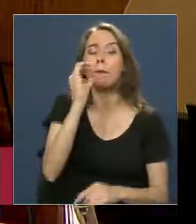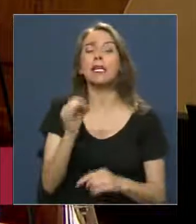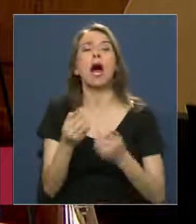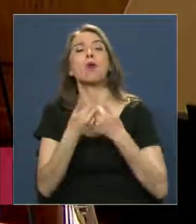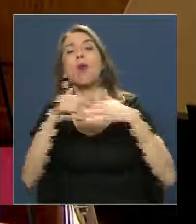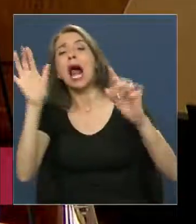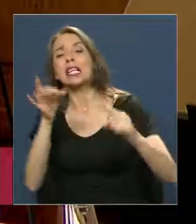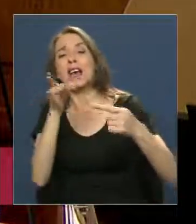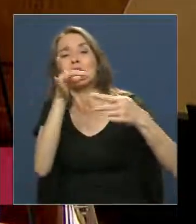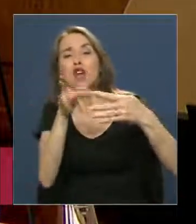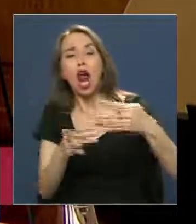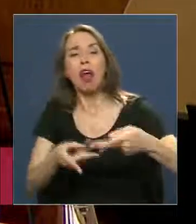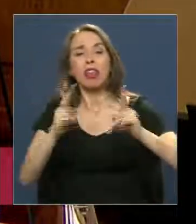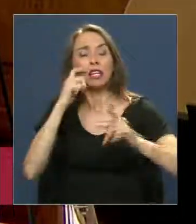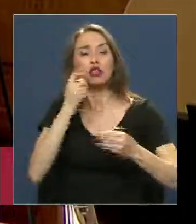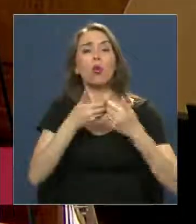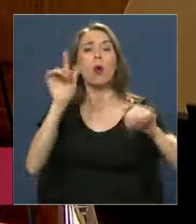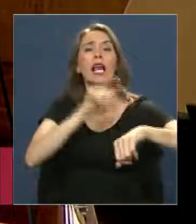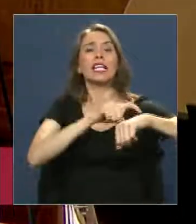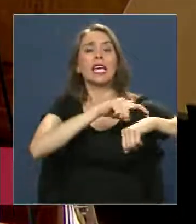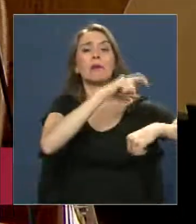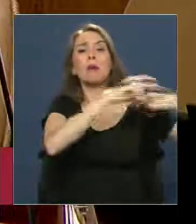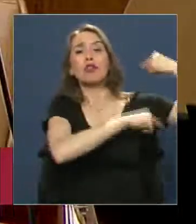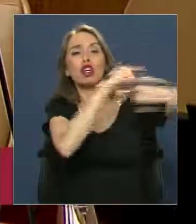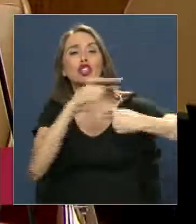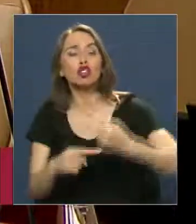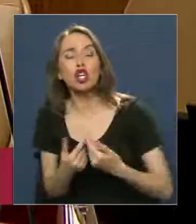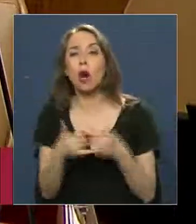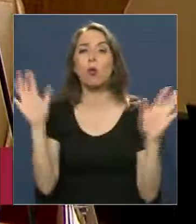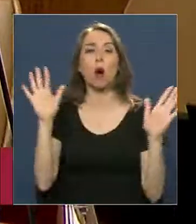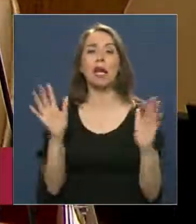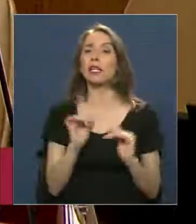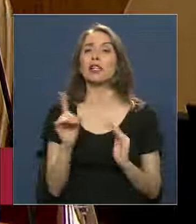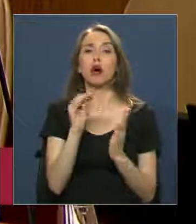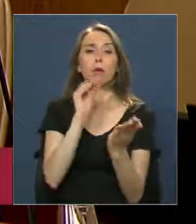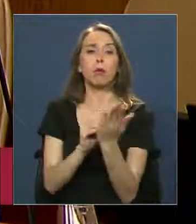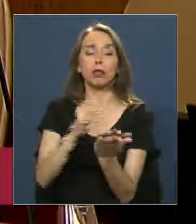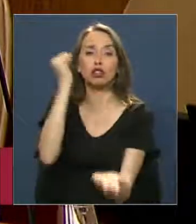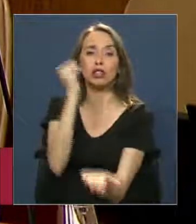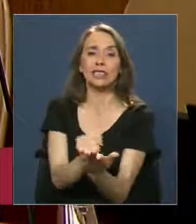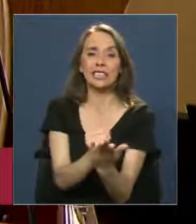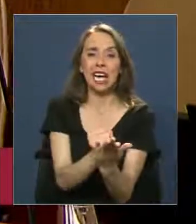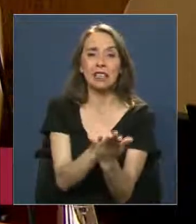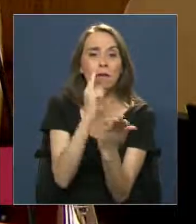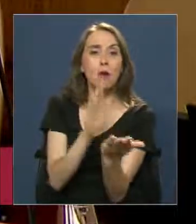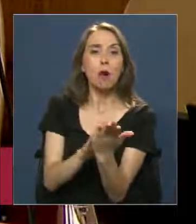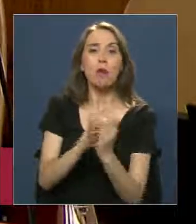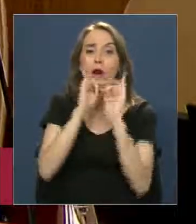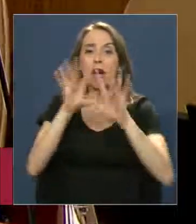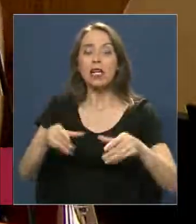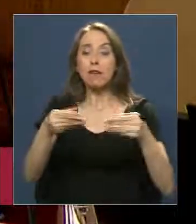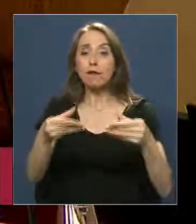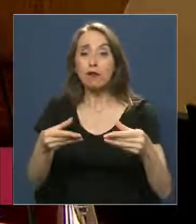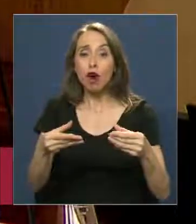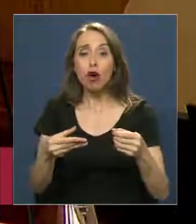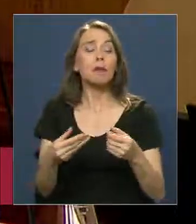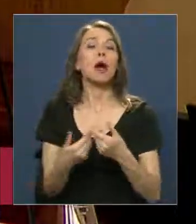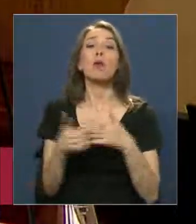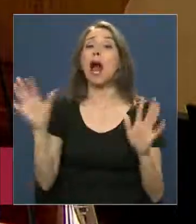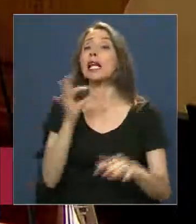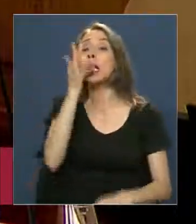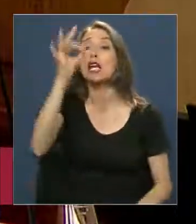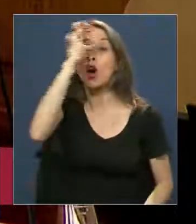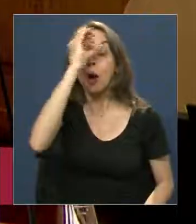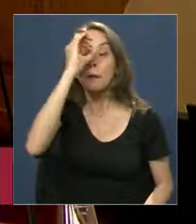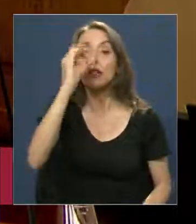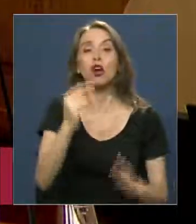humanos ocurrida en cualquier tiempo y que no esté contenida ni certificada a partir de ningún informe le pueda ser aplicable